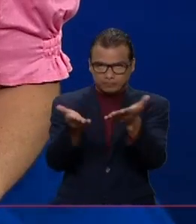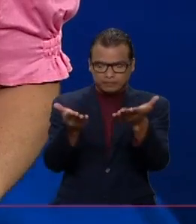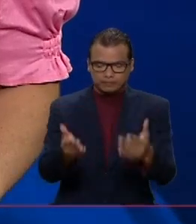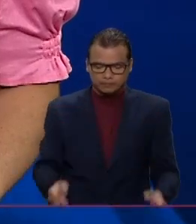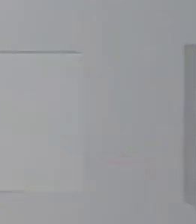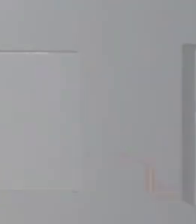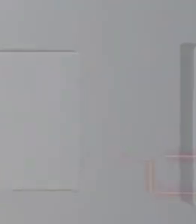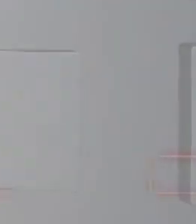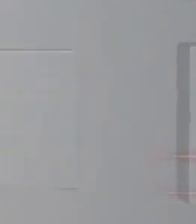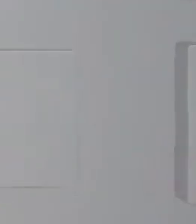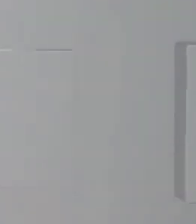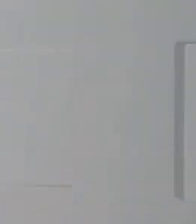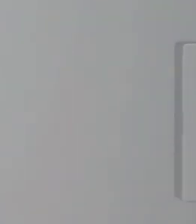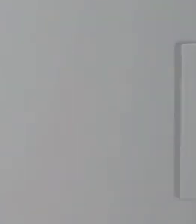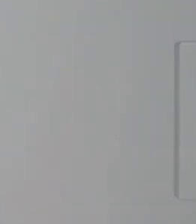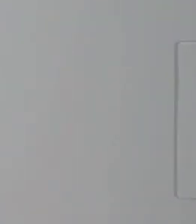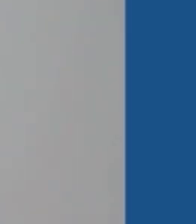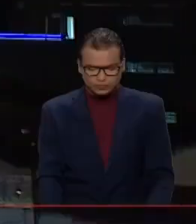Adelante.